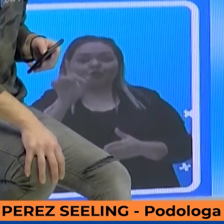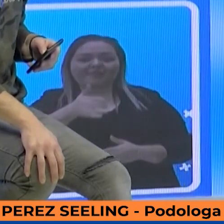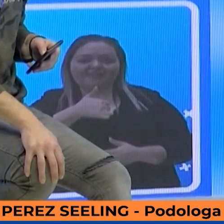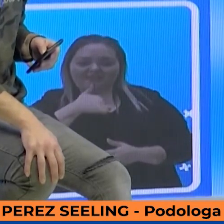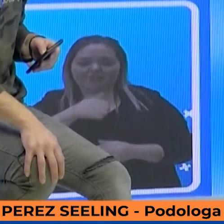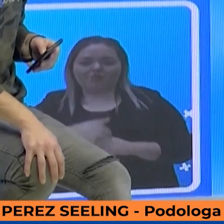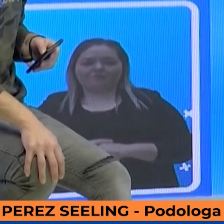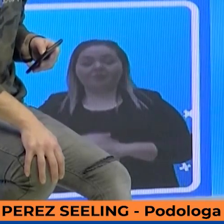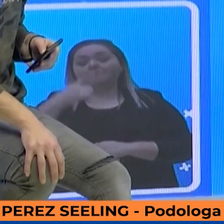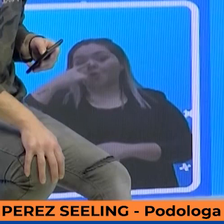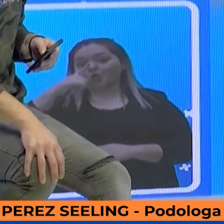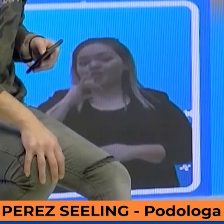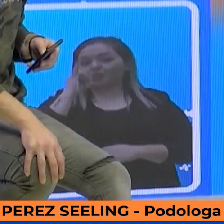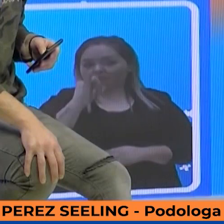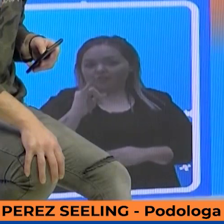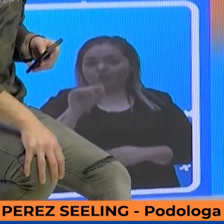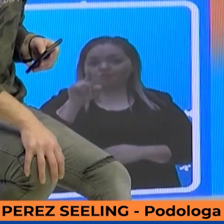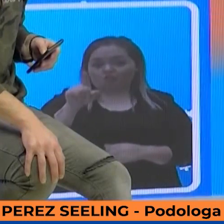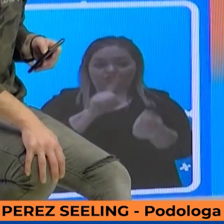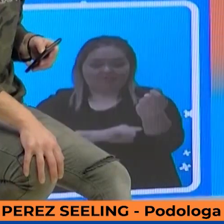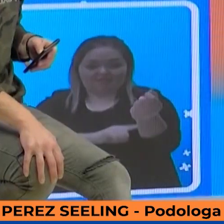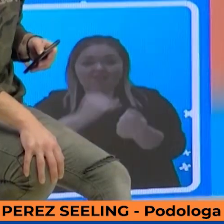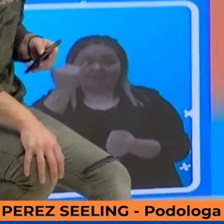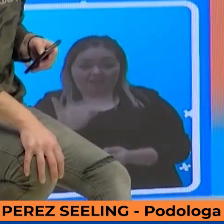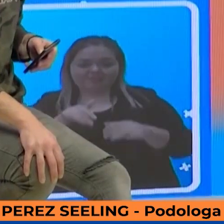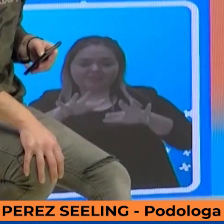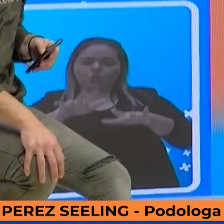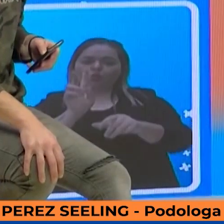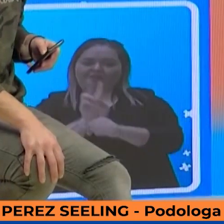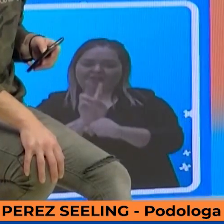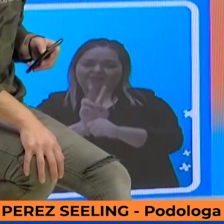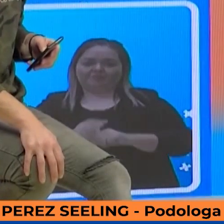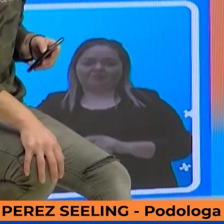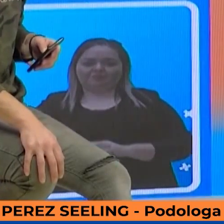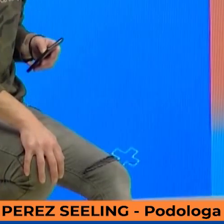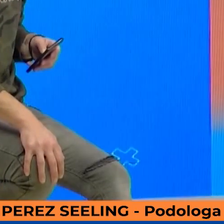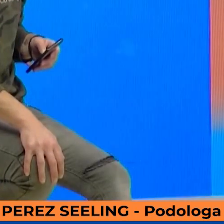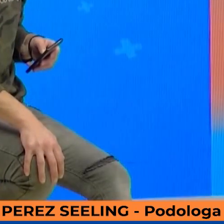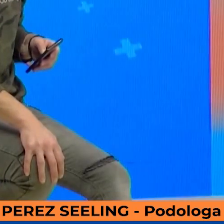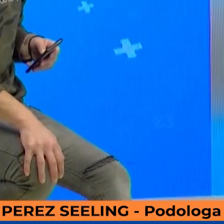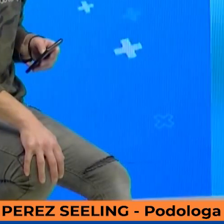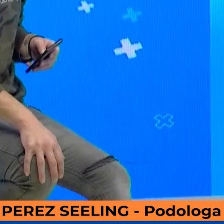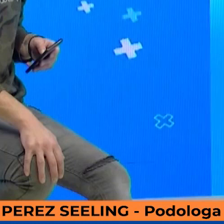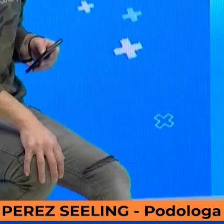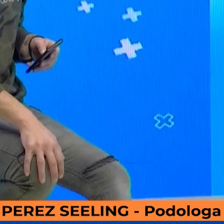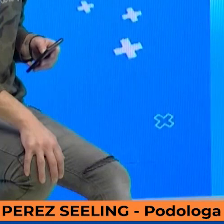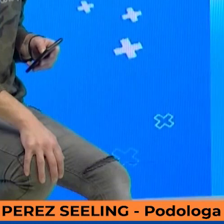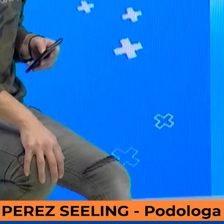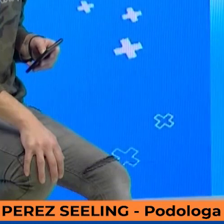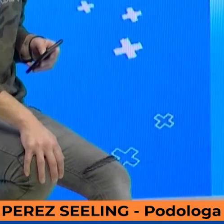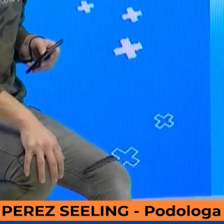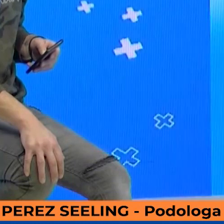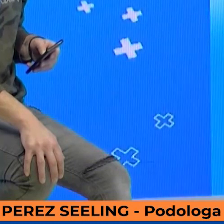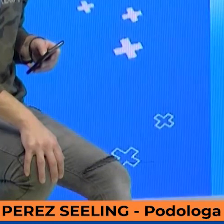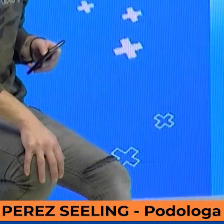las personas, bueno, que tengan diabetes, que quieran medirse la glucosa, es totalmente gratuito. Que quieran saber si tienen un pie plano o un